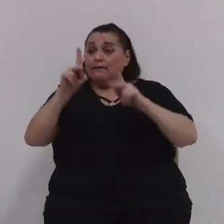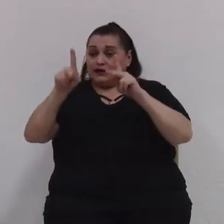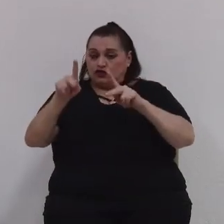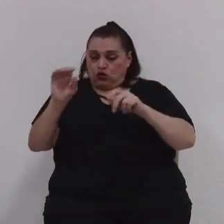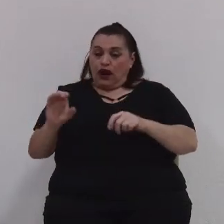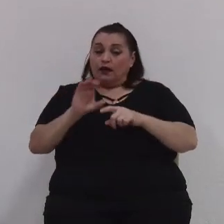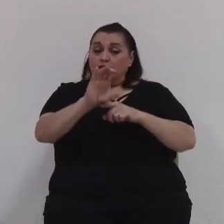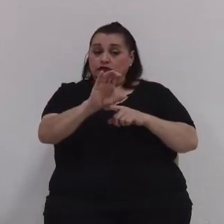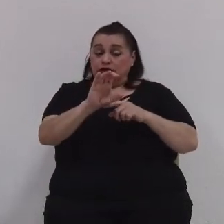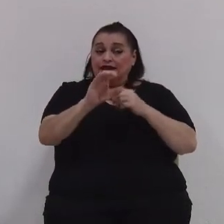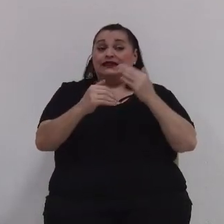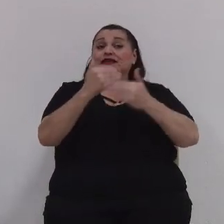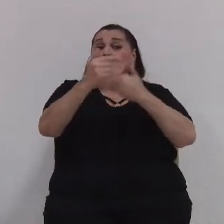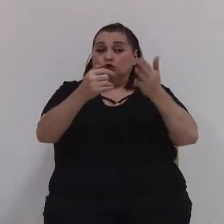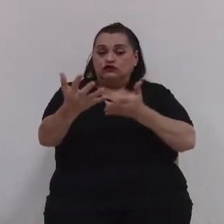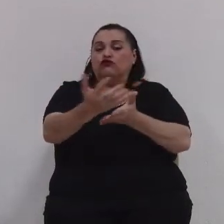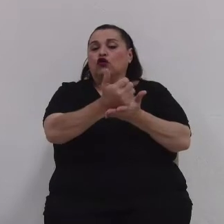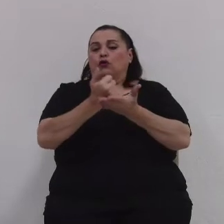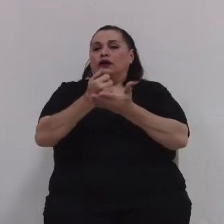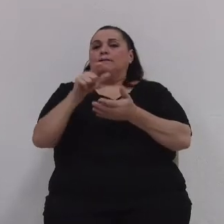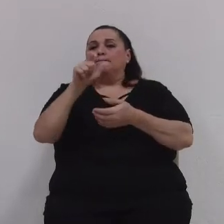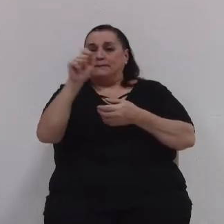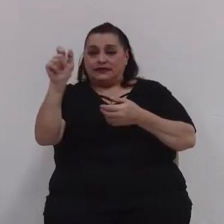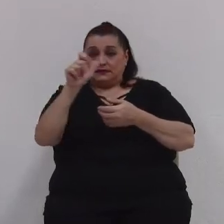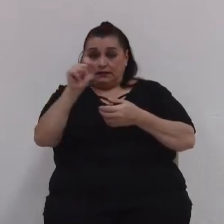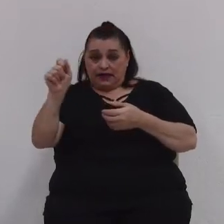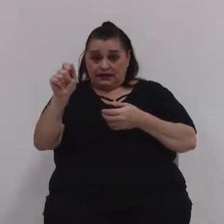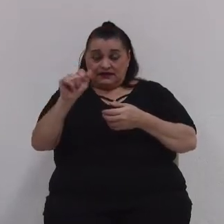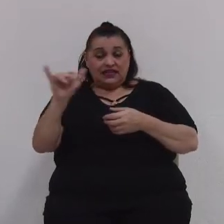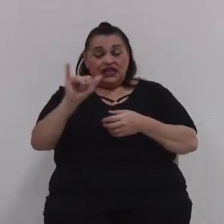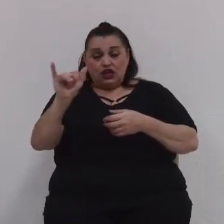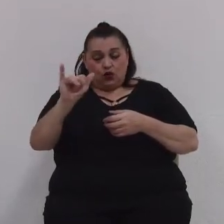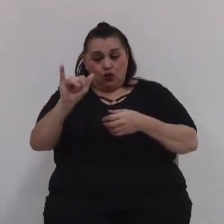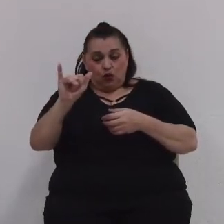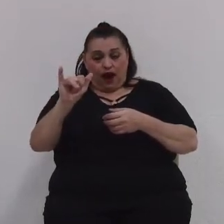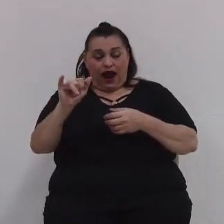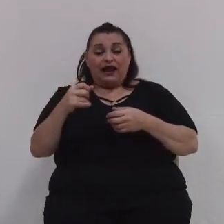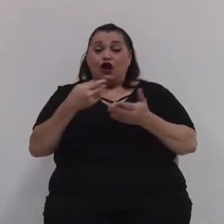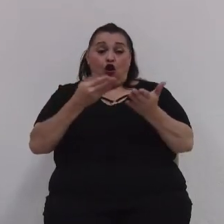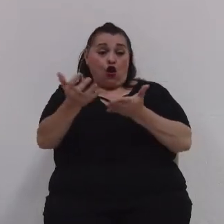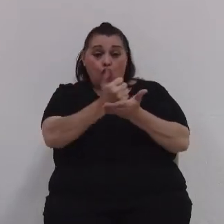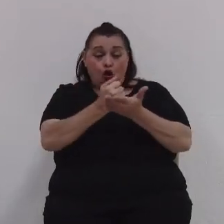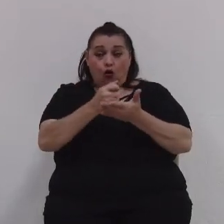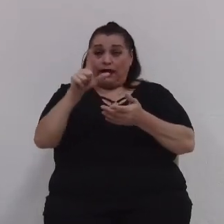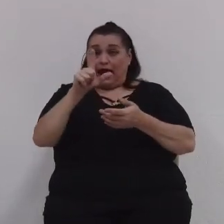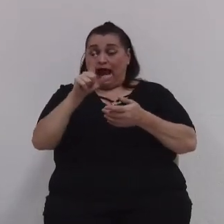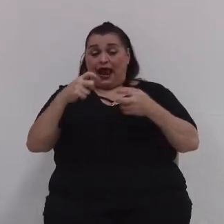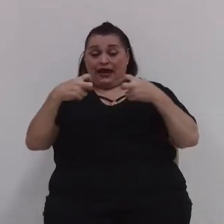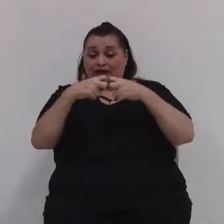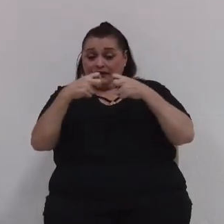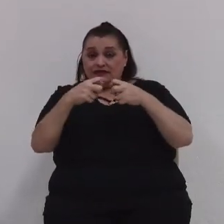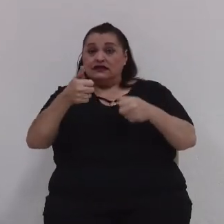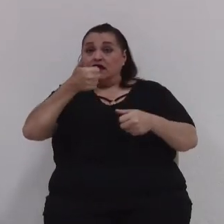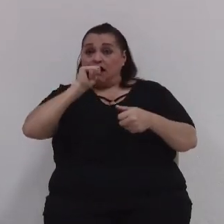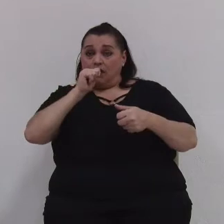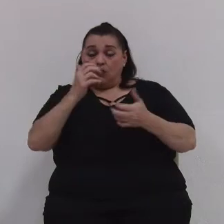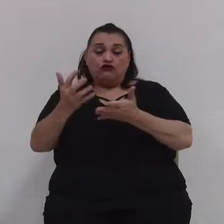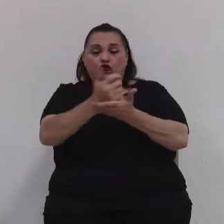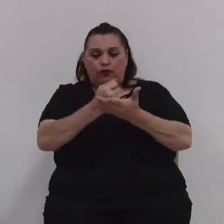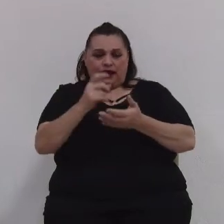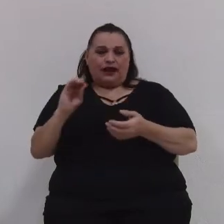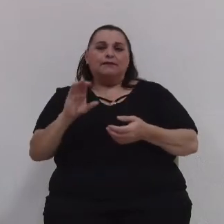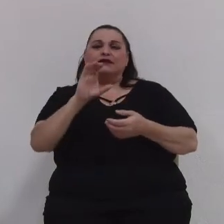recuperar de mes a mes, así como se carga la electricidad y el agua, recuperar de la inversión que